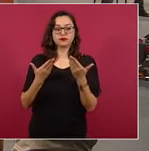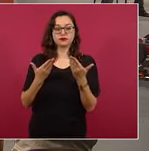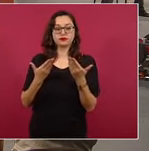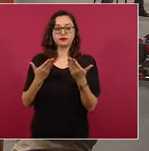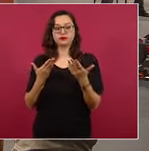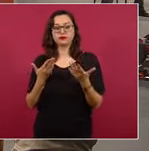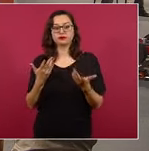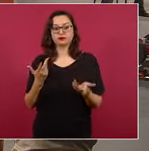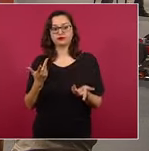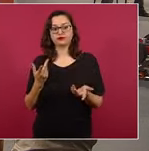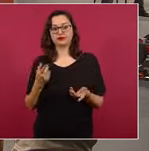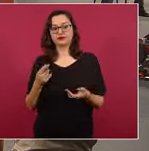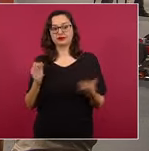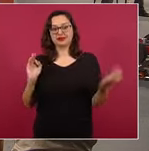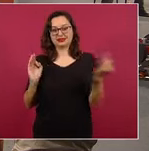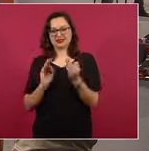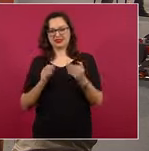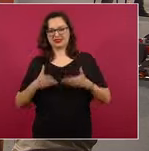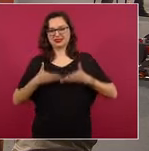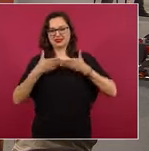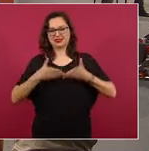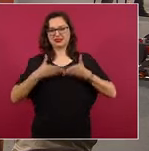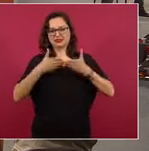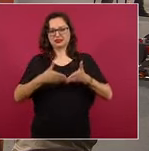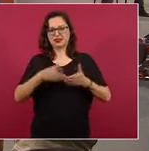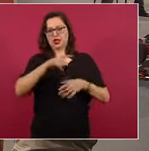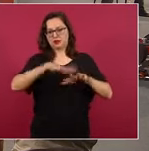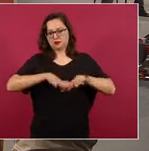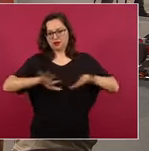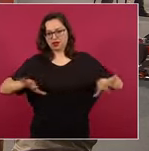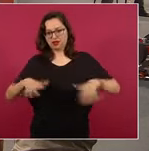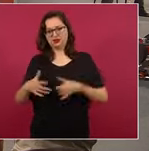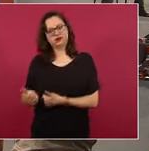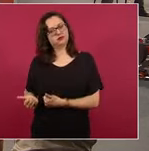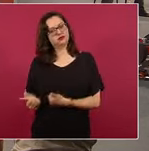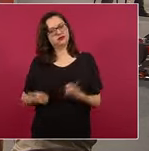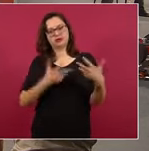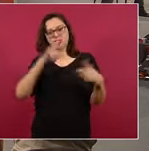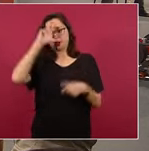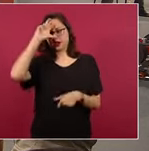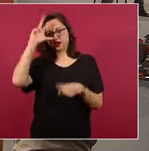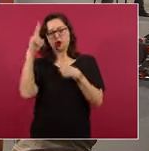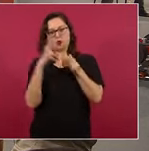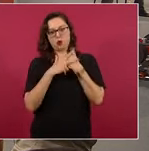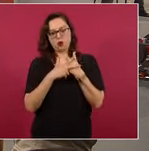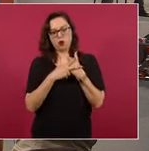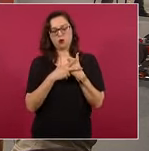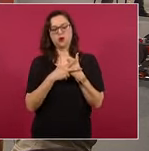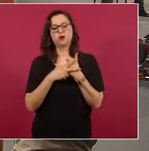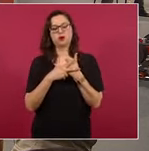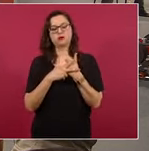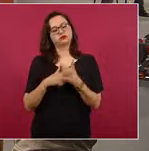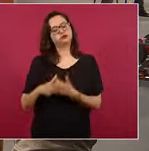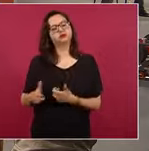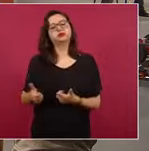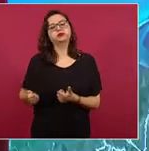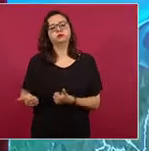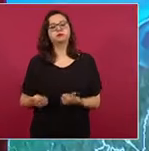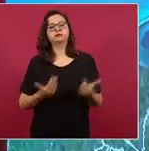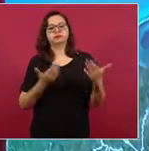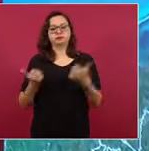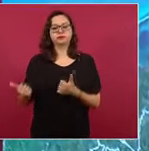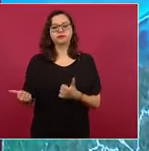Acá a la costa y llevarse la madera preciosa a Europa, la caoba,